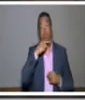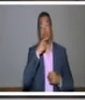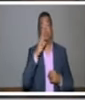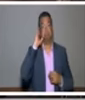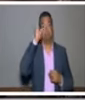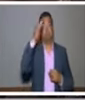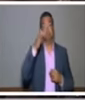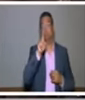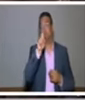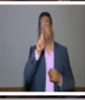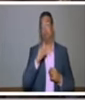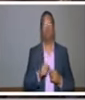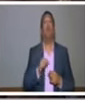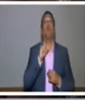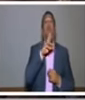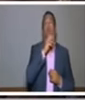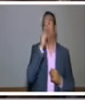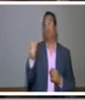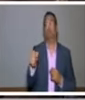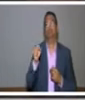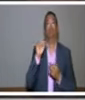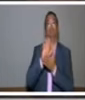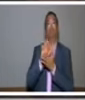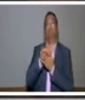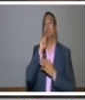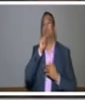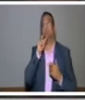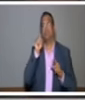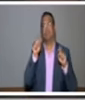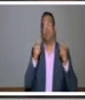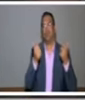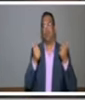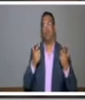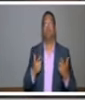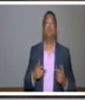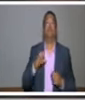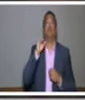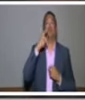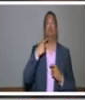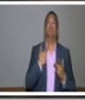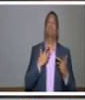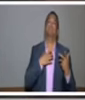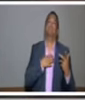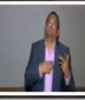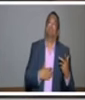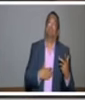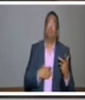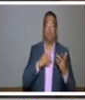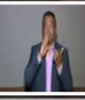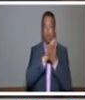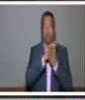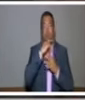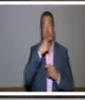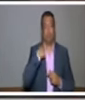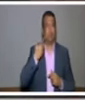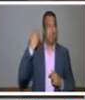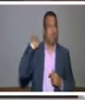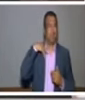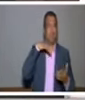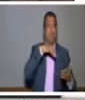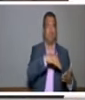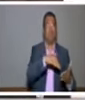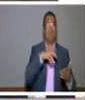ha colaborado o optaría por una escuela privada? Pues mire, mi hija, yo aspiro a que estudie en la escuela en que yo estudie, que es una escuela pública, en la escuela